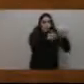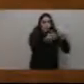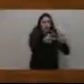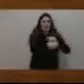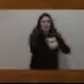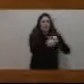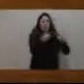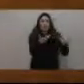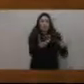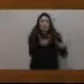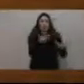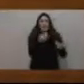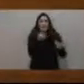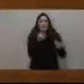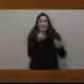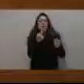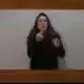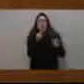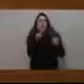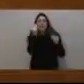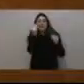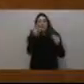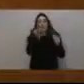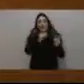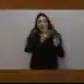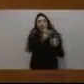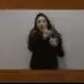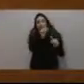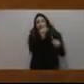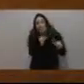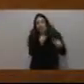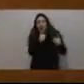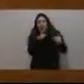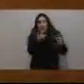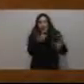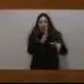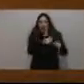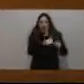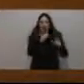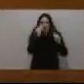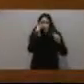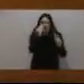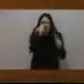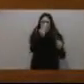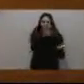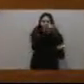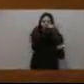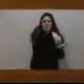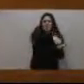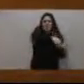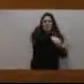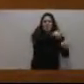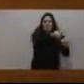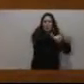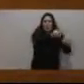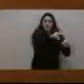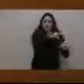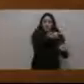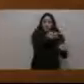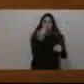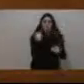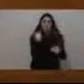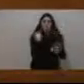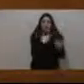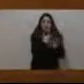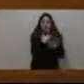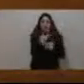Digo fórmula, la palabra fórmula. ¿Cree que es necesario adoptar para legalizar la instalación? Y digo esto porque usted salía hace unos días en un medio de prensa haciendo referencia a esa